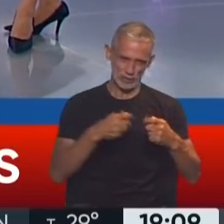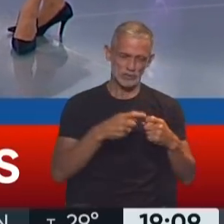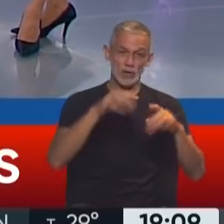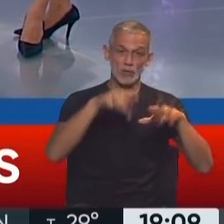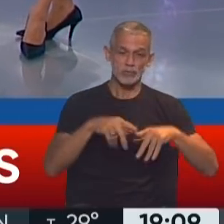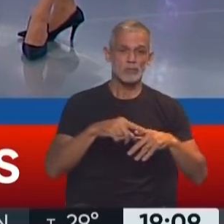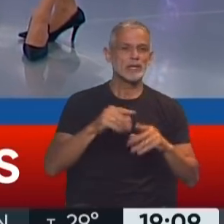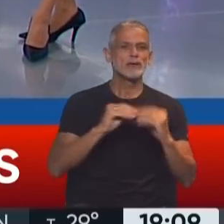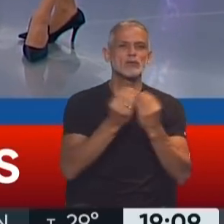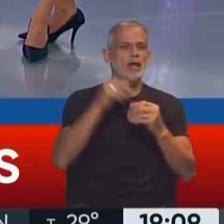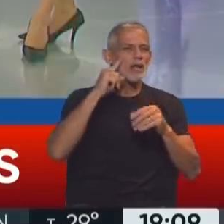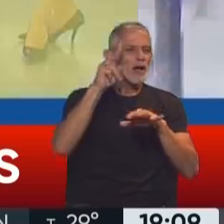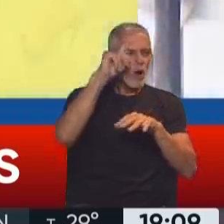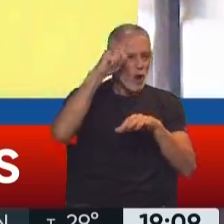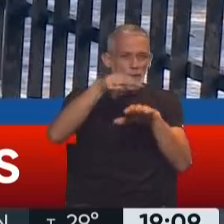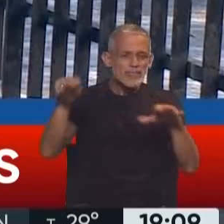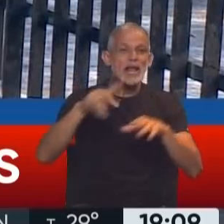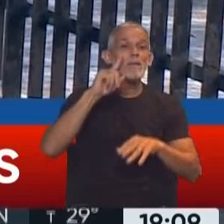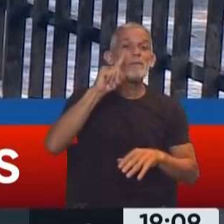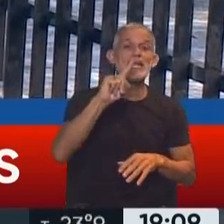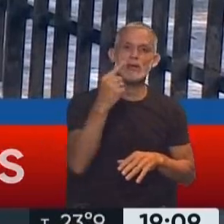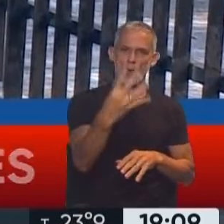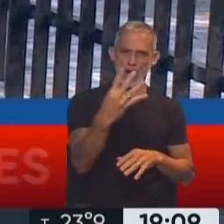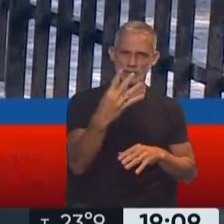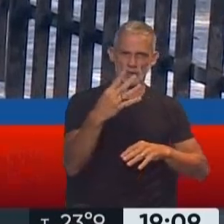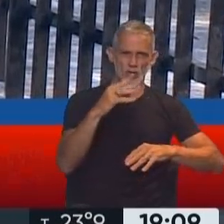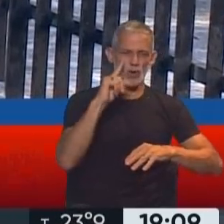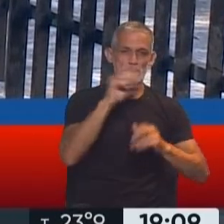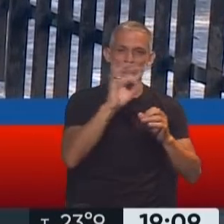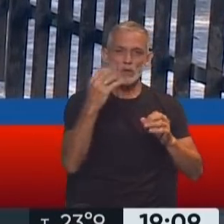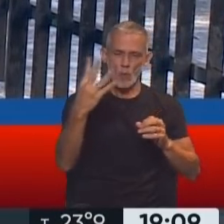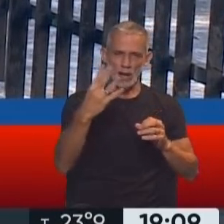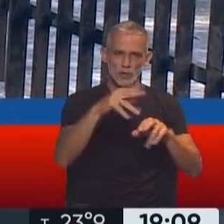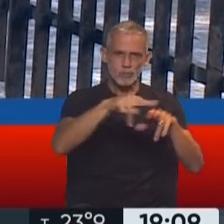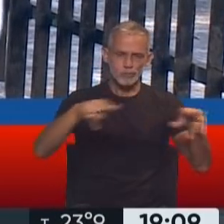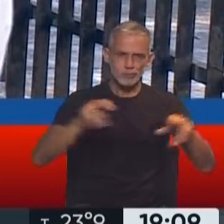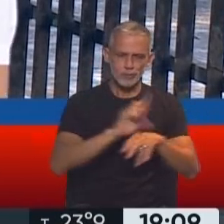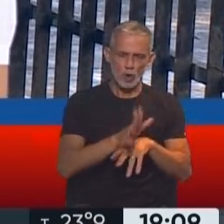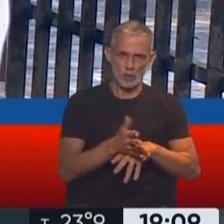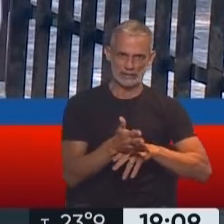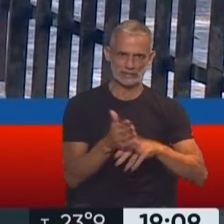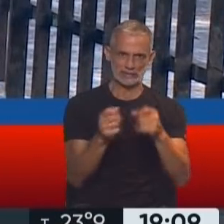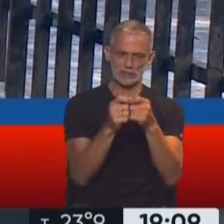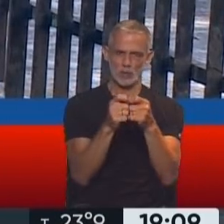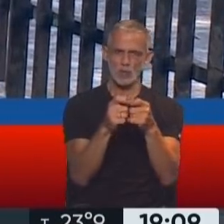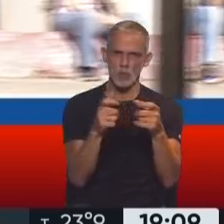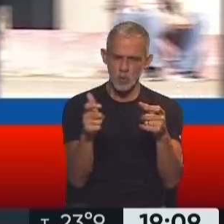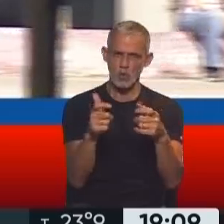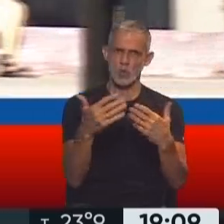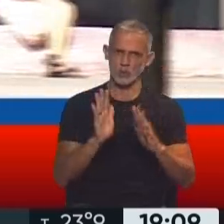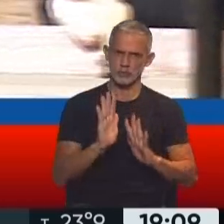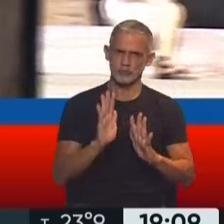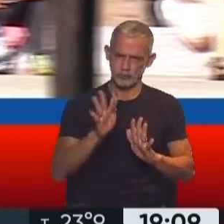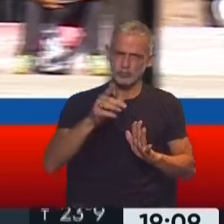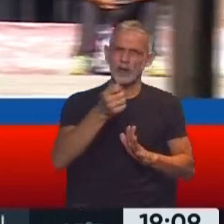estamos en 1.000 camas, 1.004 camas de terapia intensiva ocupadas con COVID. O sea que hemos ascendido bastante